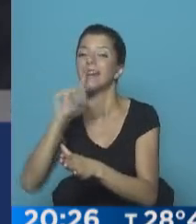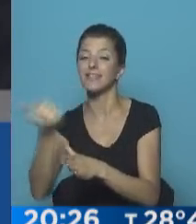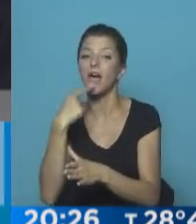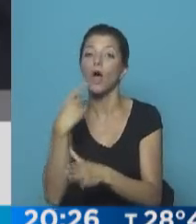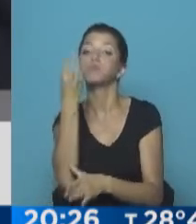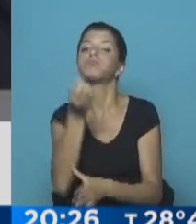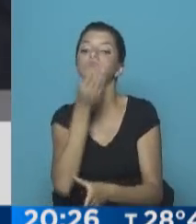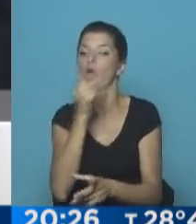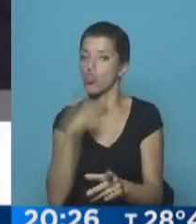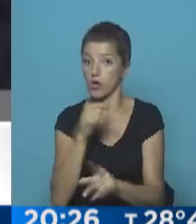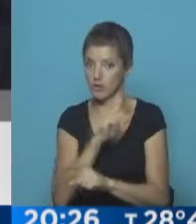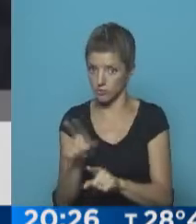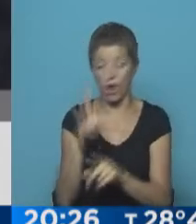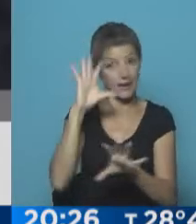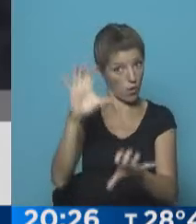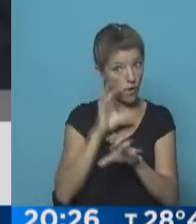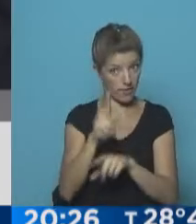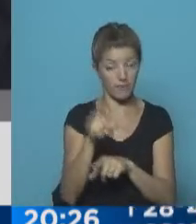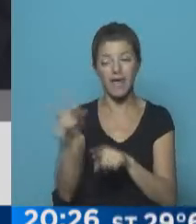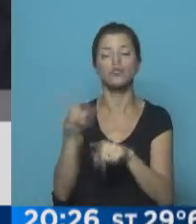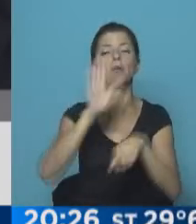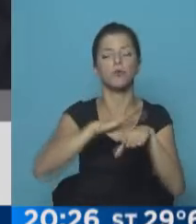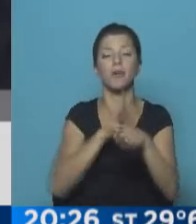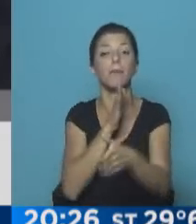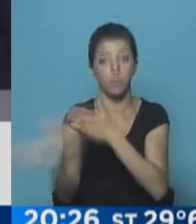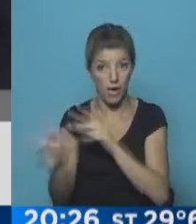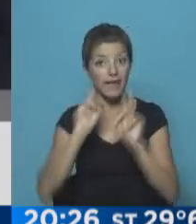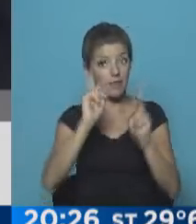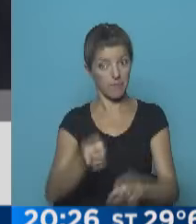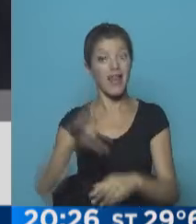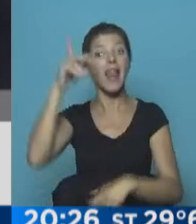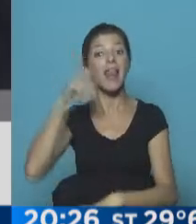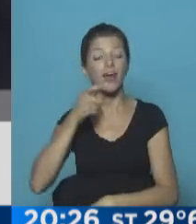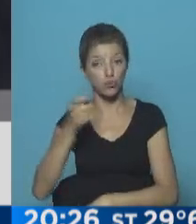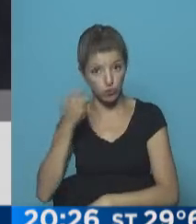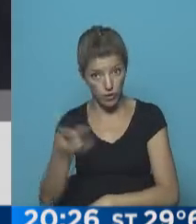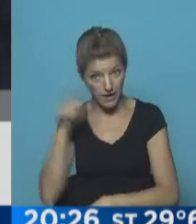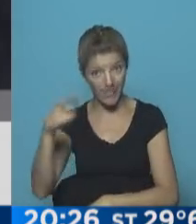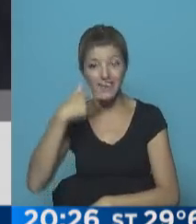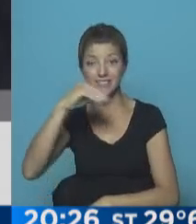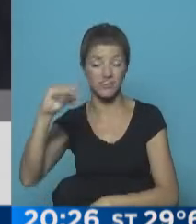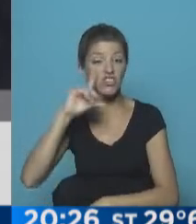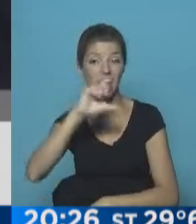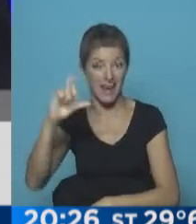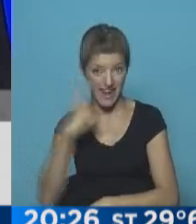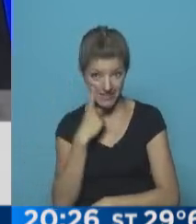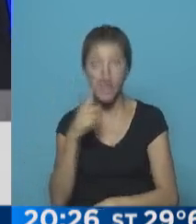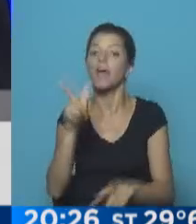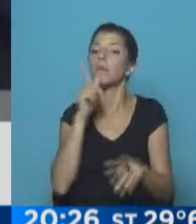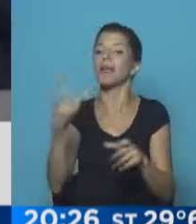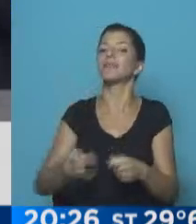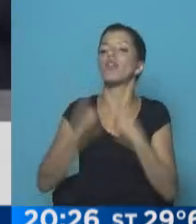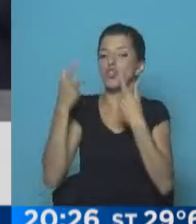que en esa investigación ya fue detenida la suegra de Esquilachi, la que se sospecha le habría dado la cangú y no es que se